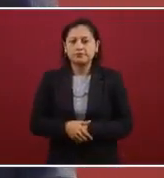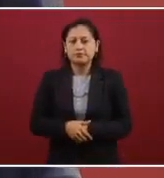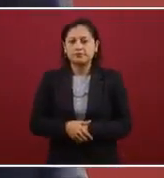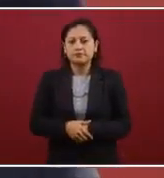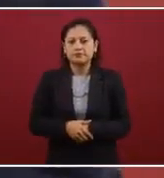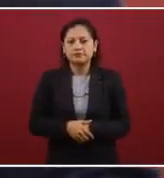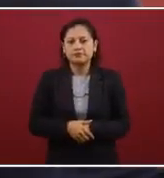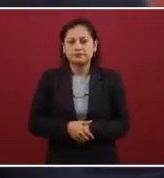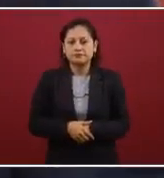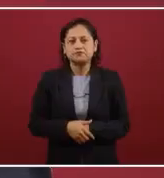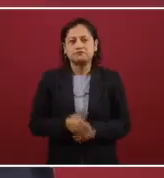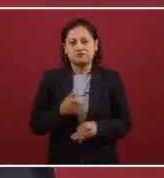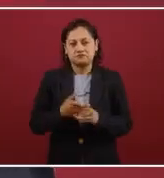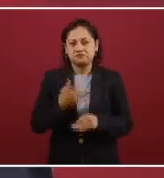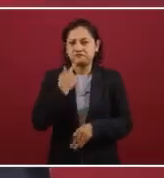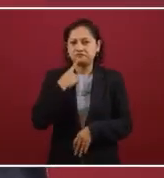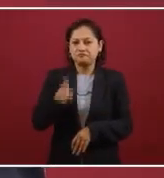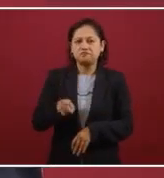el litigio.